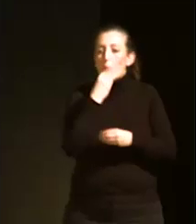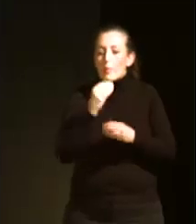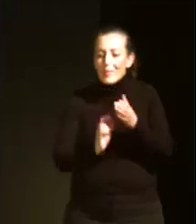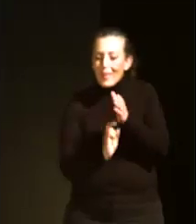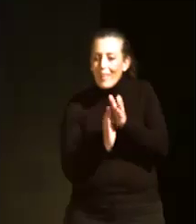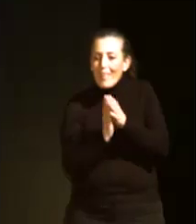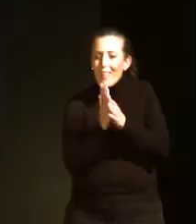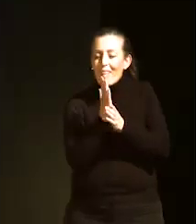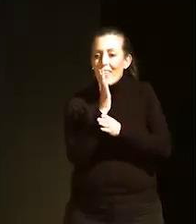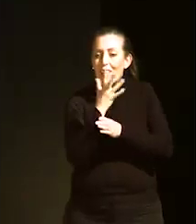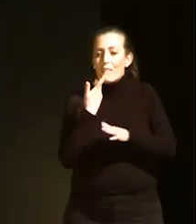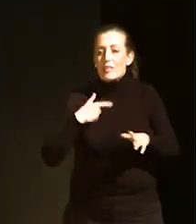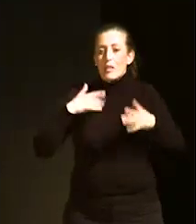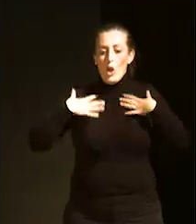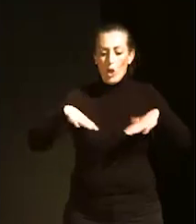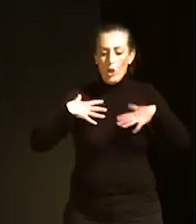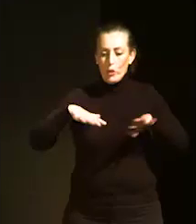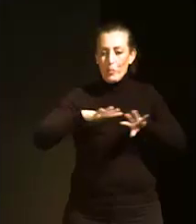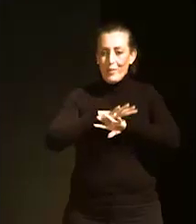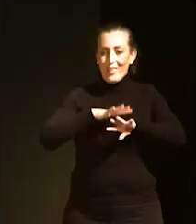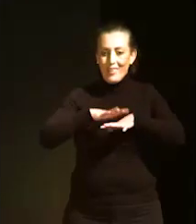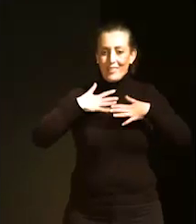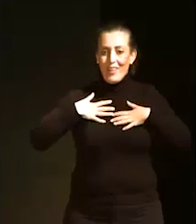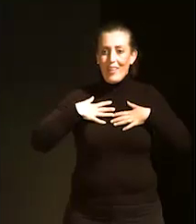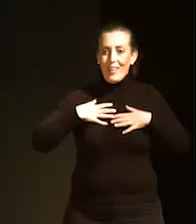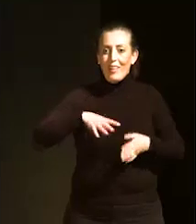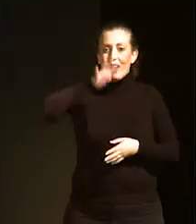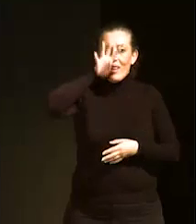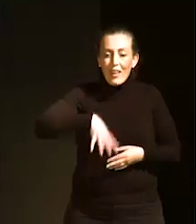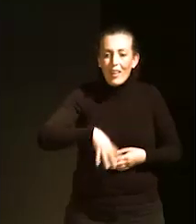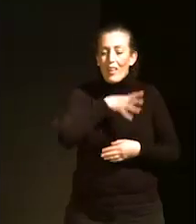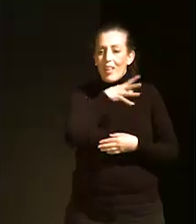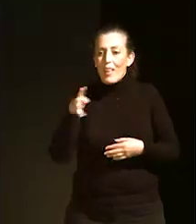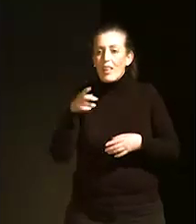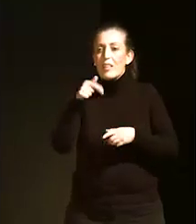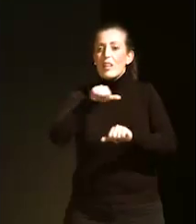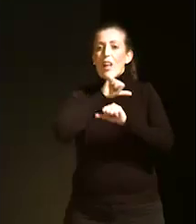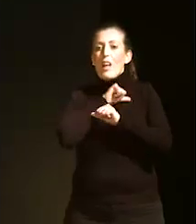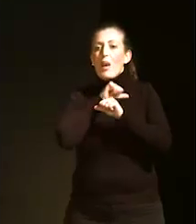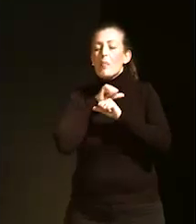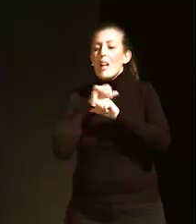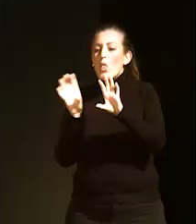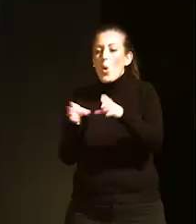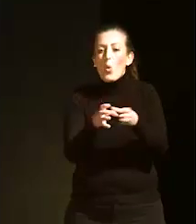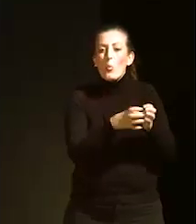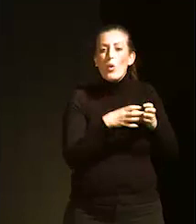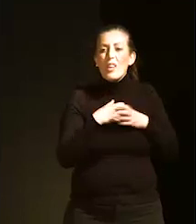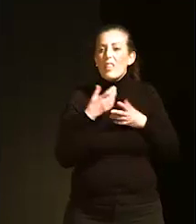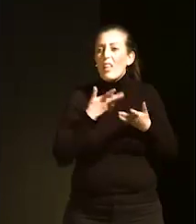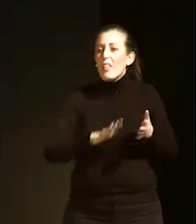hacen y tejen su propia ropa que están esperando estas comunidades del estado